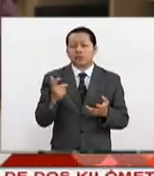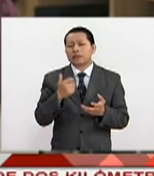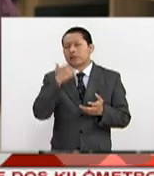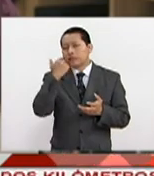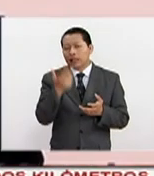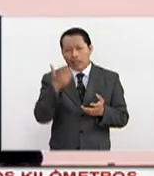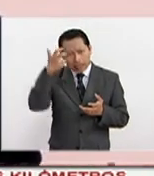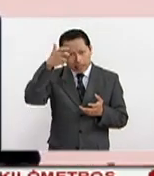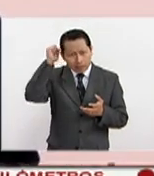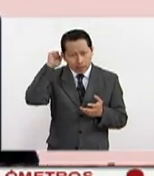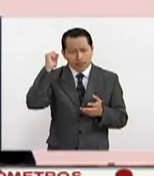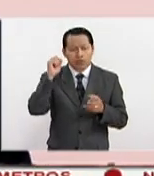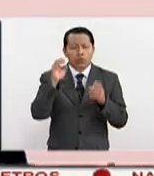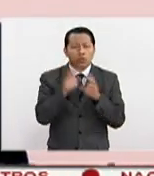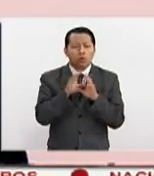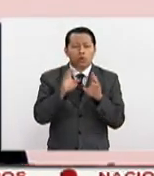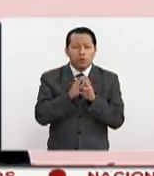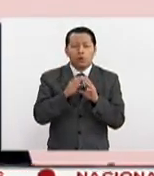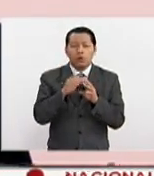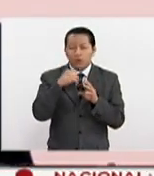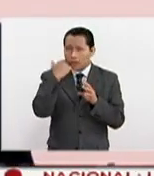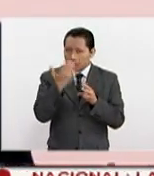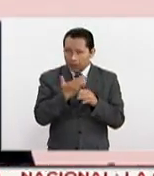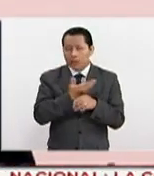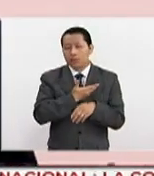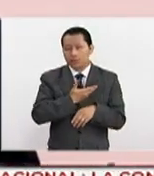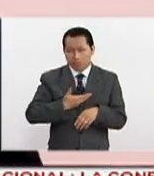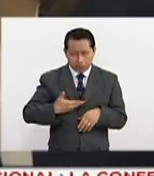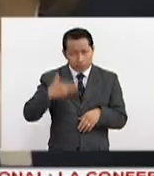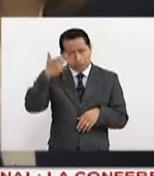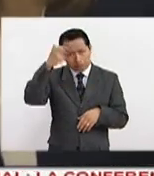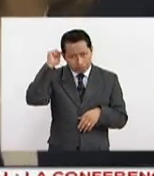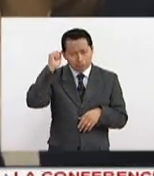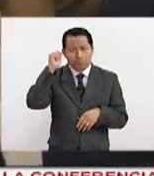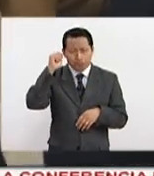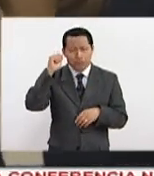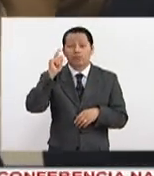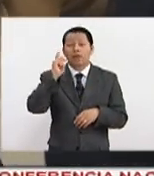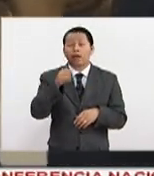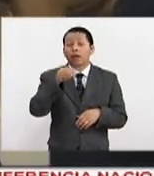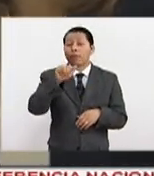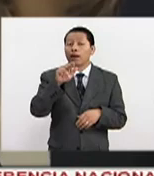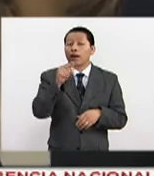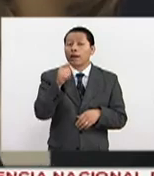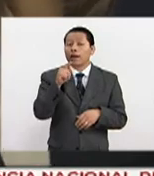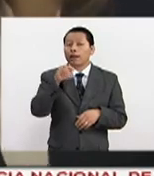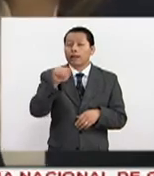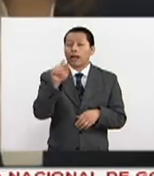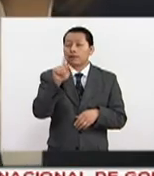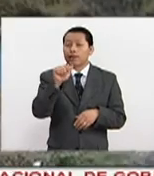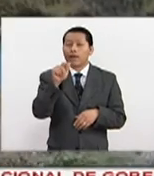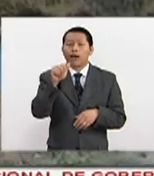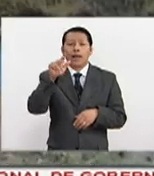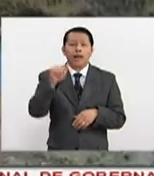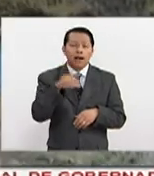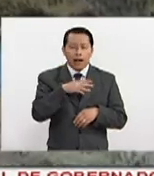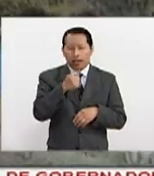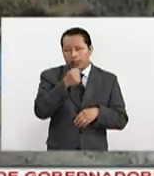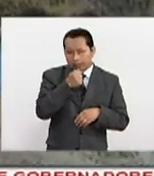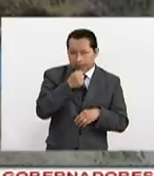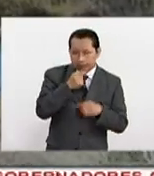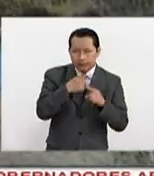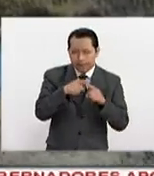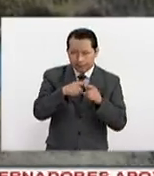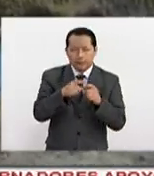esta candidatura a la presidencia de la República. Margarita Zavala va a aclarar en conferencia de prensa cuál va a